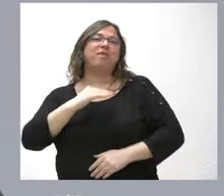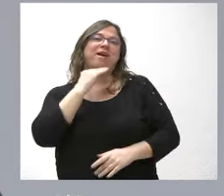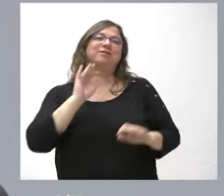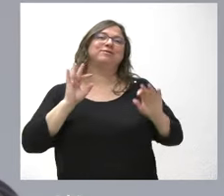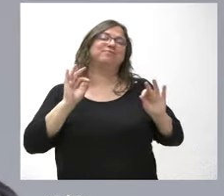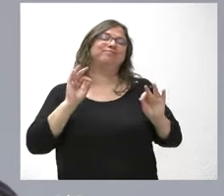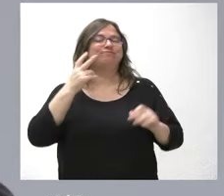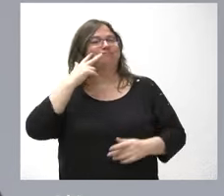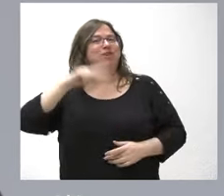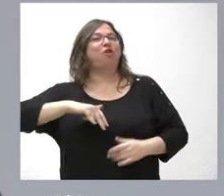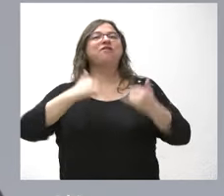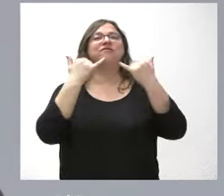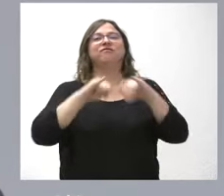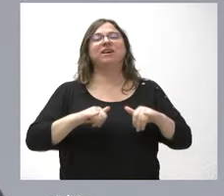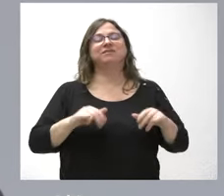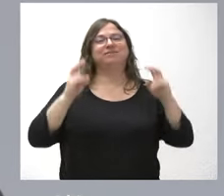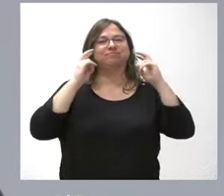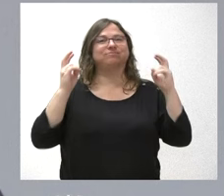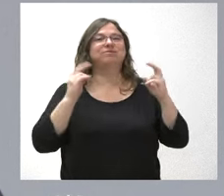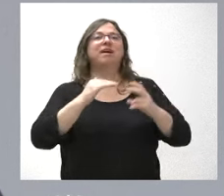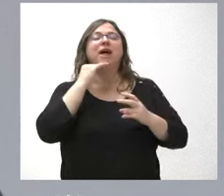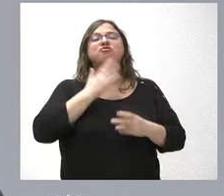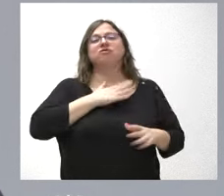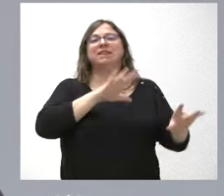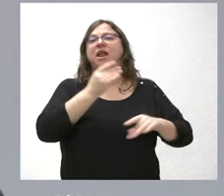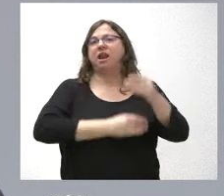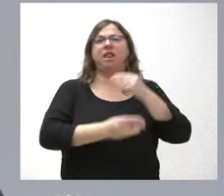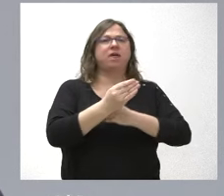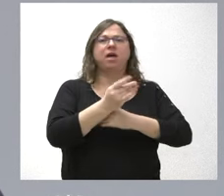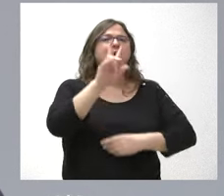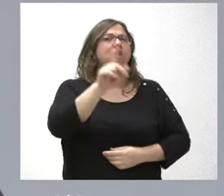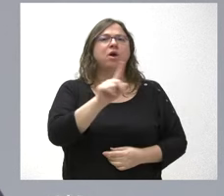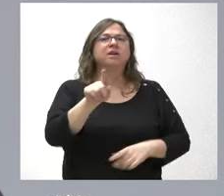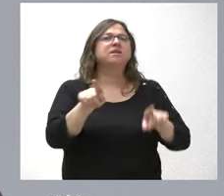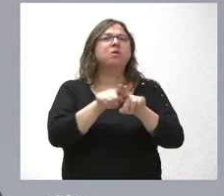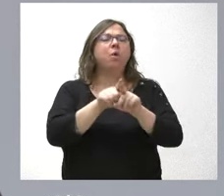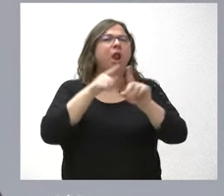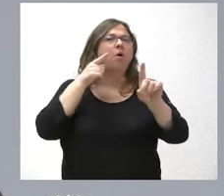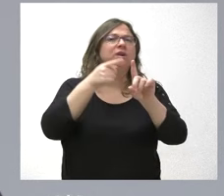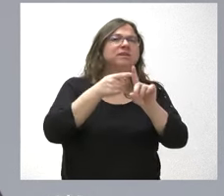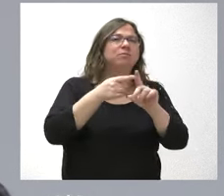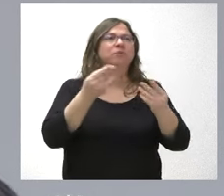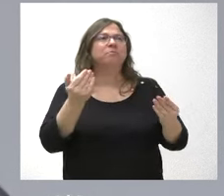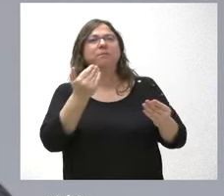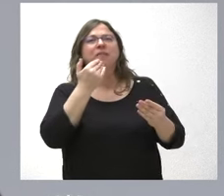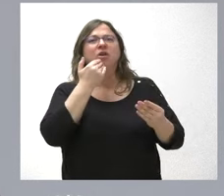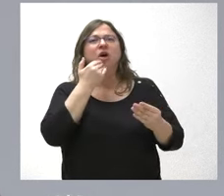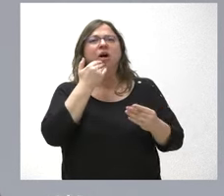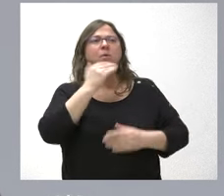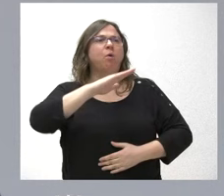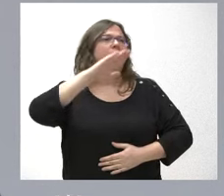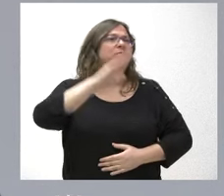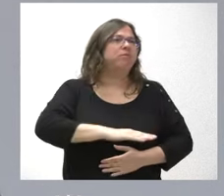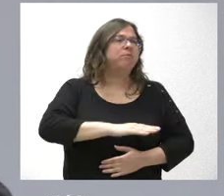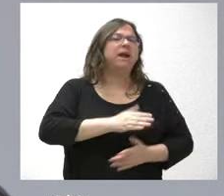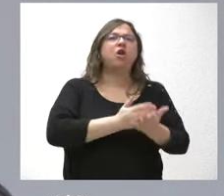y reconocimiento a lo que es el sitio donde ha nacido. En ningún caso tiene por objeto ni minusvalorar la importancia de la